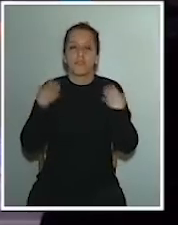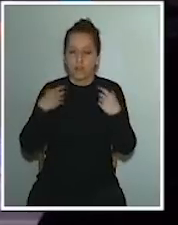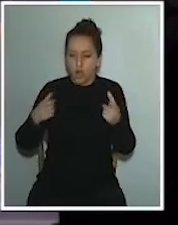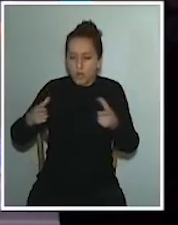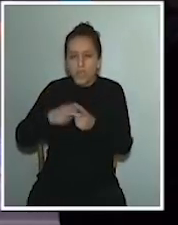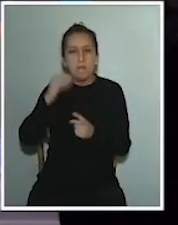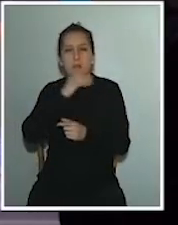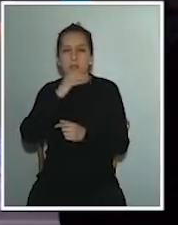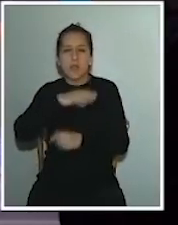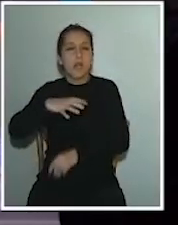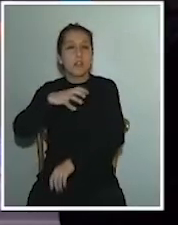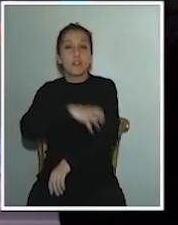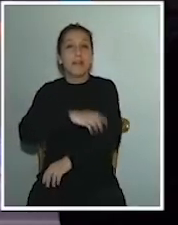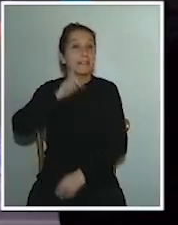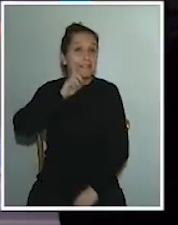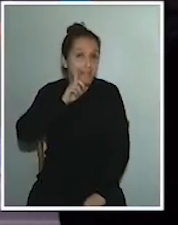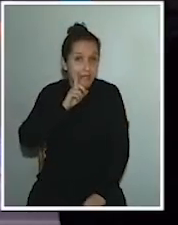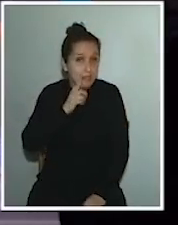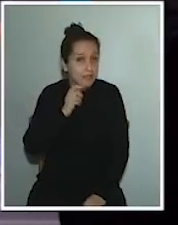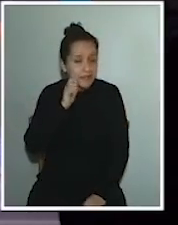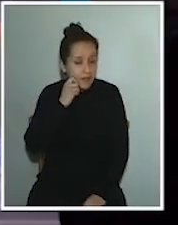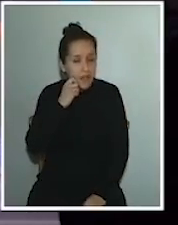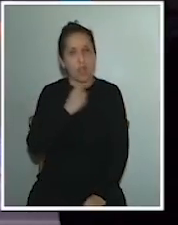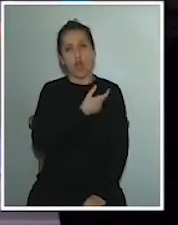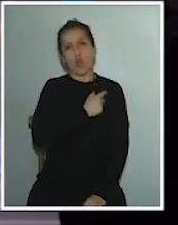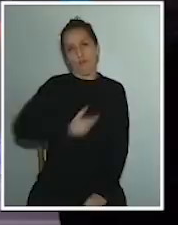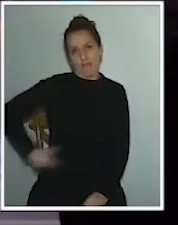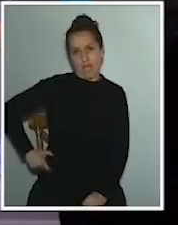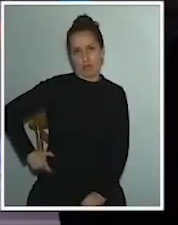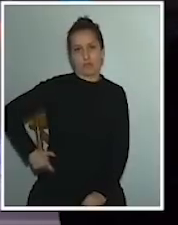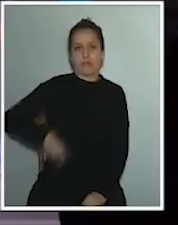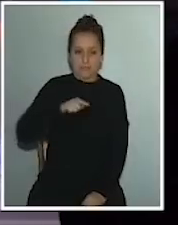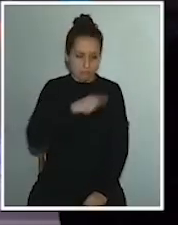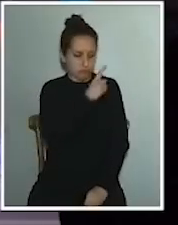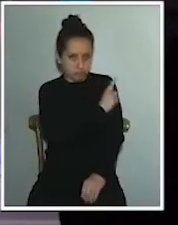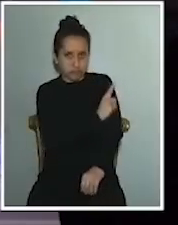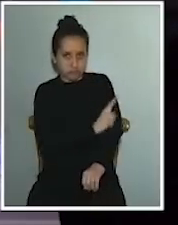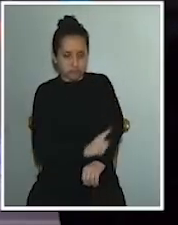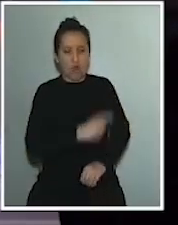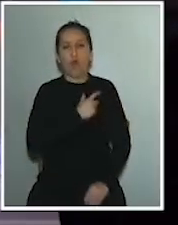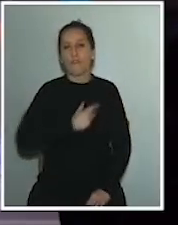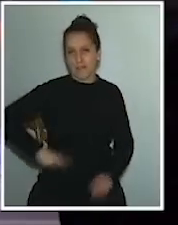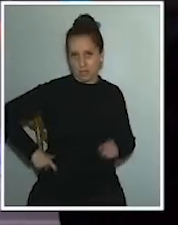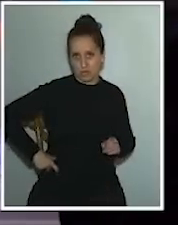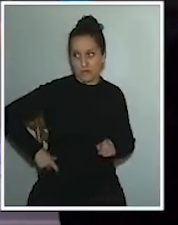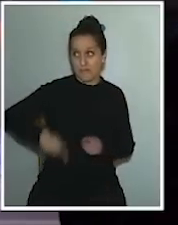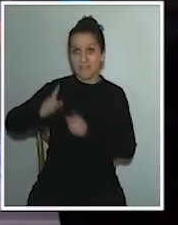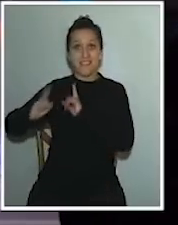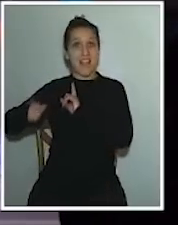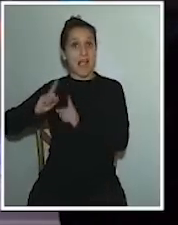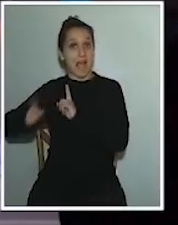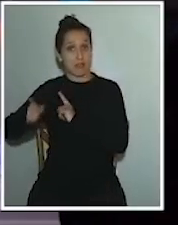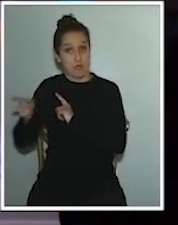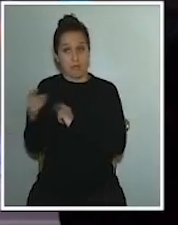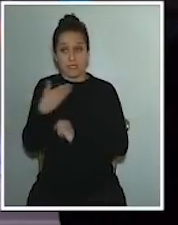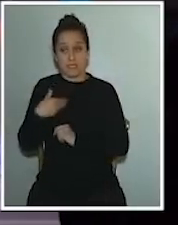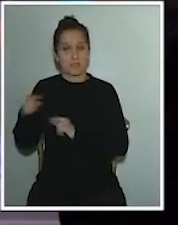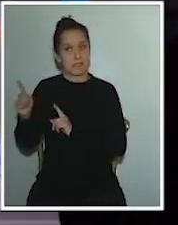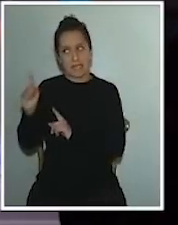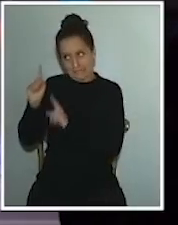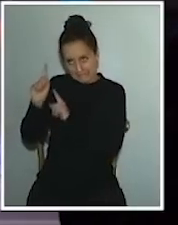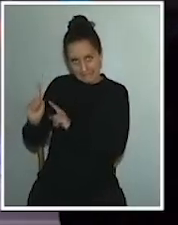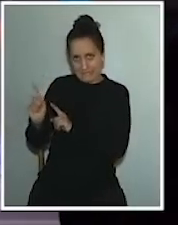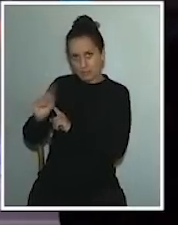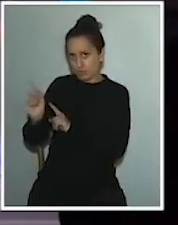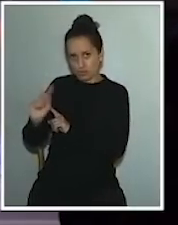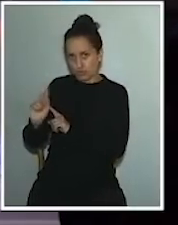comité de emergencia regional es el gobernador regional no el delegado presidencial entonces por eso les digo a veces se dicen muchas cosas pero